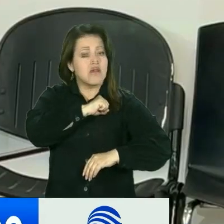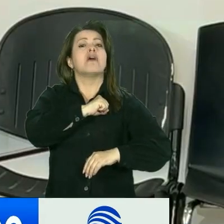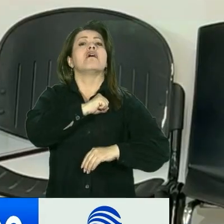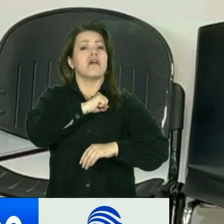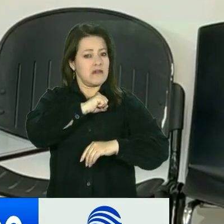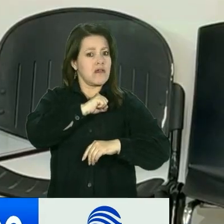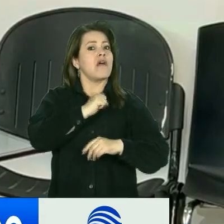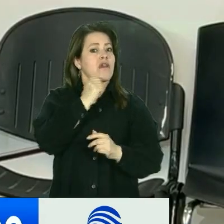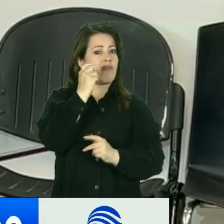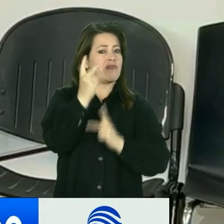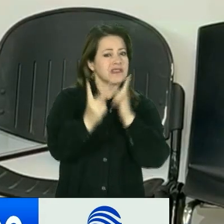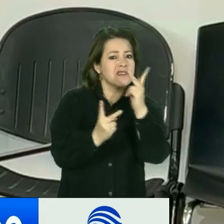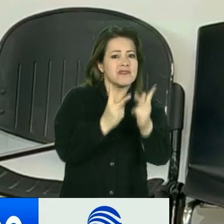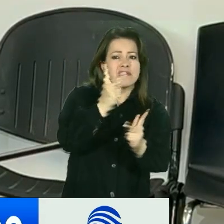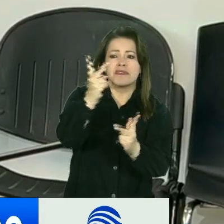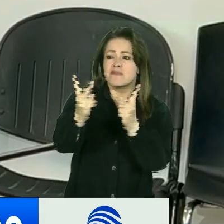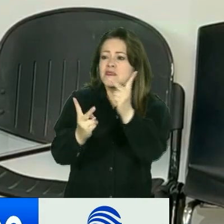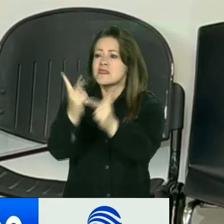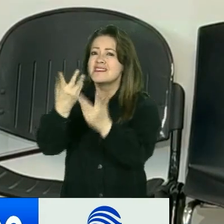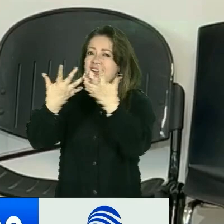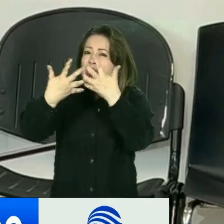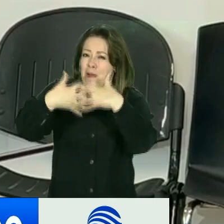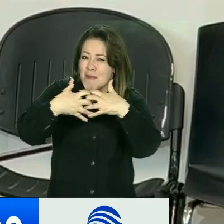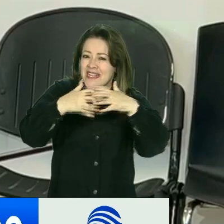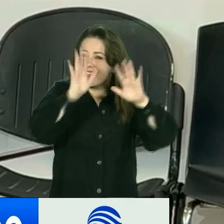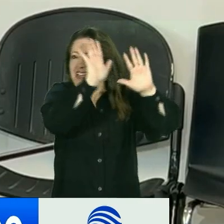de las visitas que hemos hecho, fundamentalmente